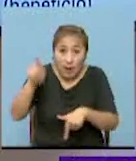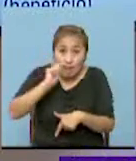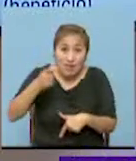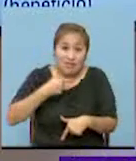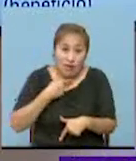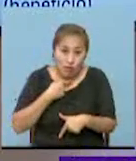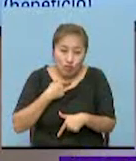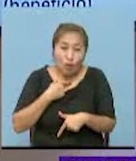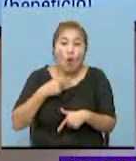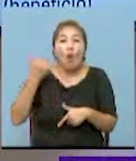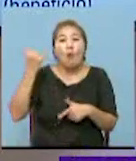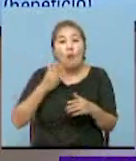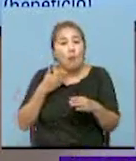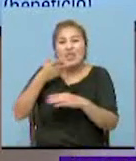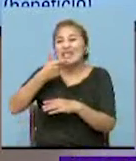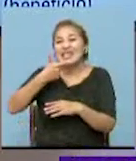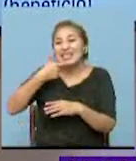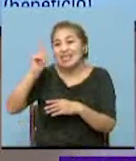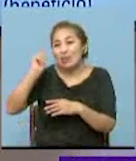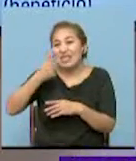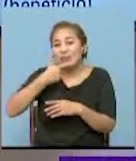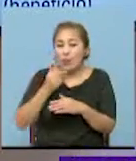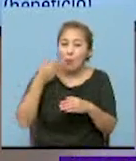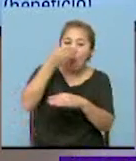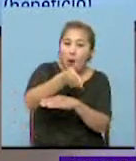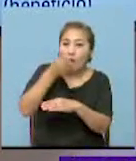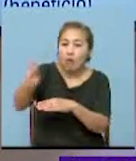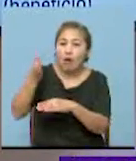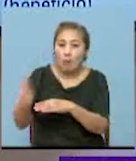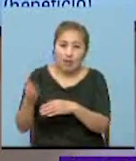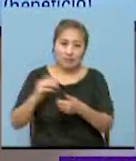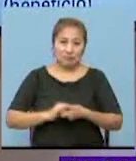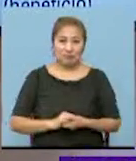mes de agosto, tiene que dirigirse a la sede o al CAP más próximo.